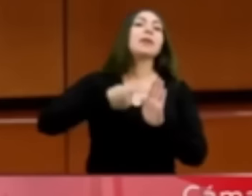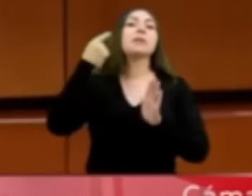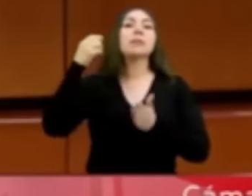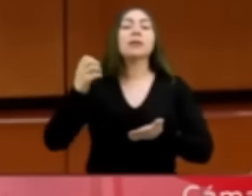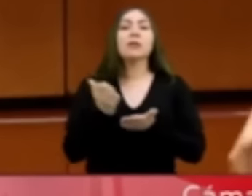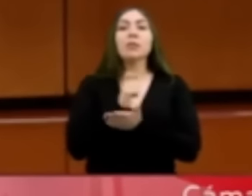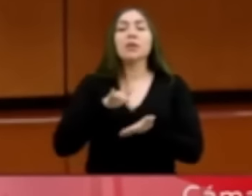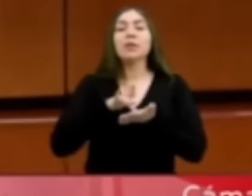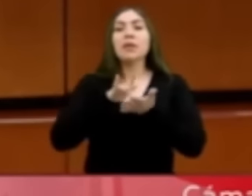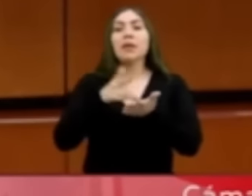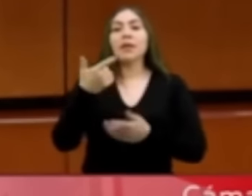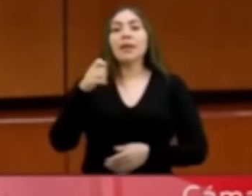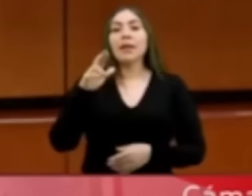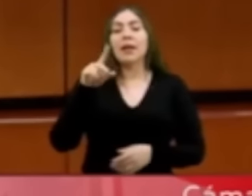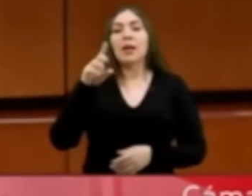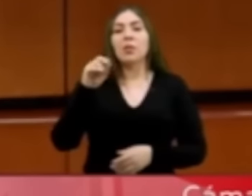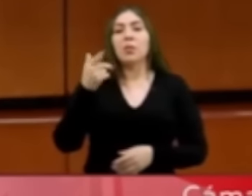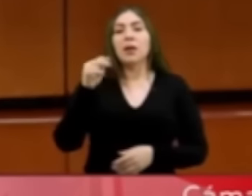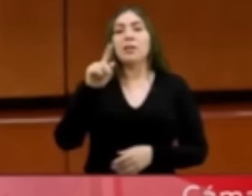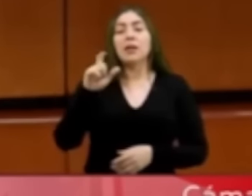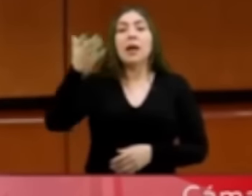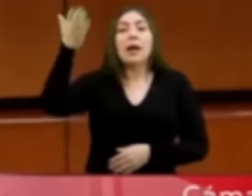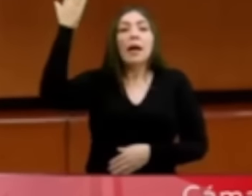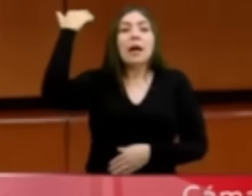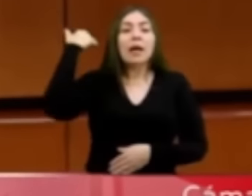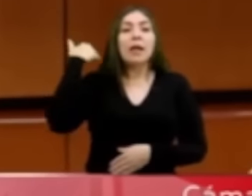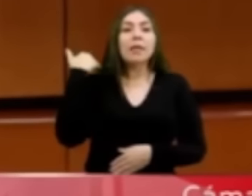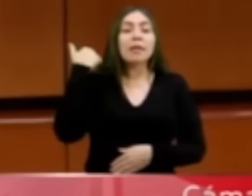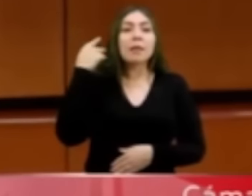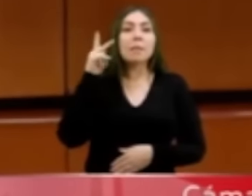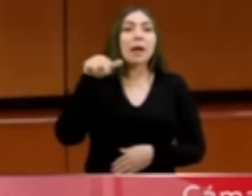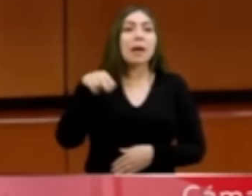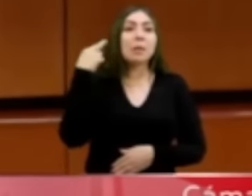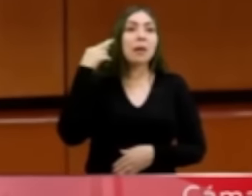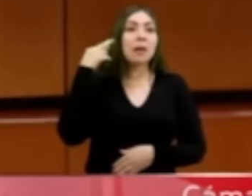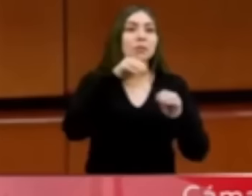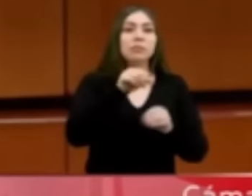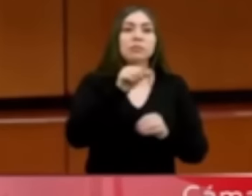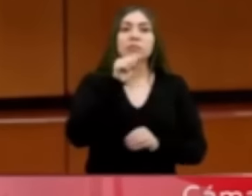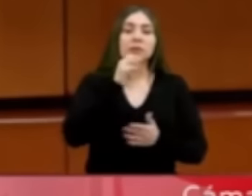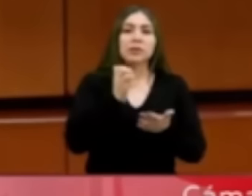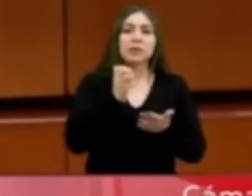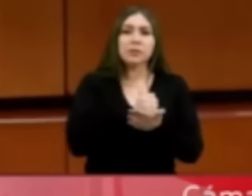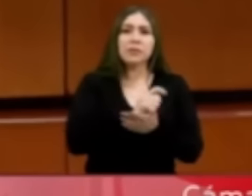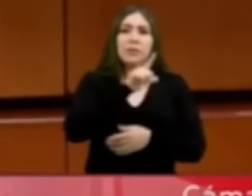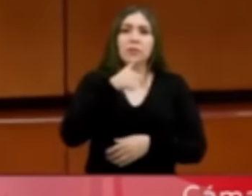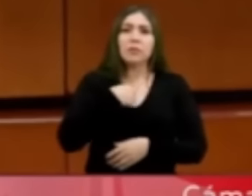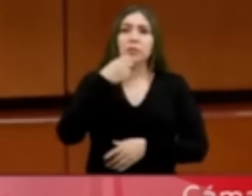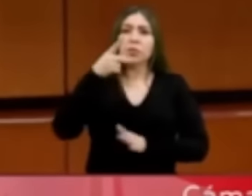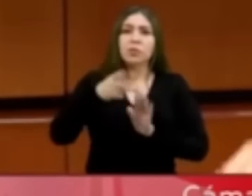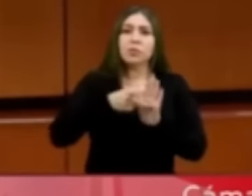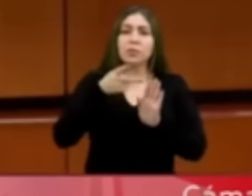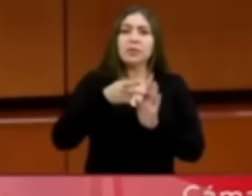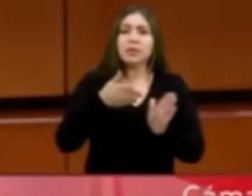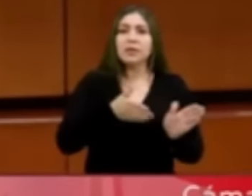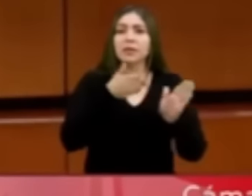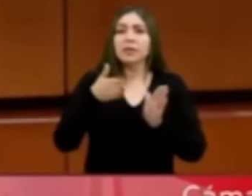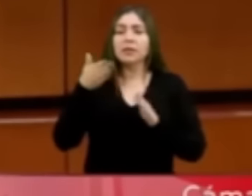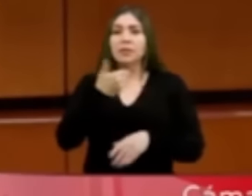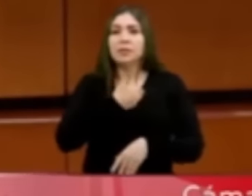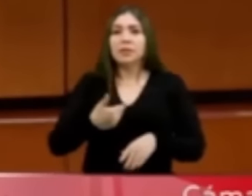Buganza cuando el PAN no existía en Veracruz. Y yo, después de ser en 2 ocasiones presidente estatal del PRI, por el